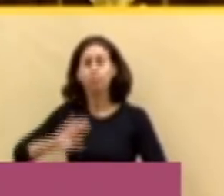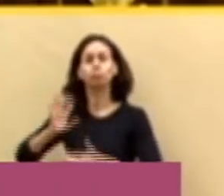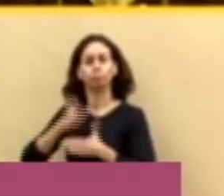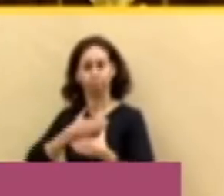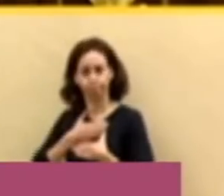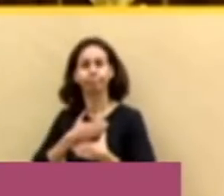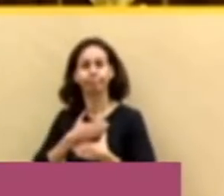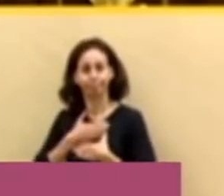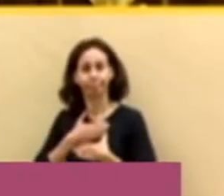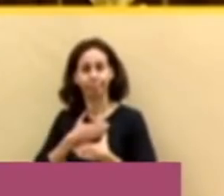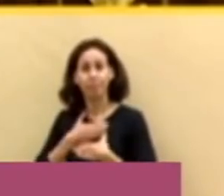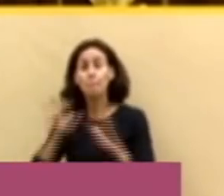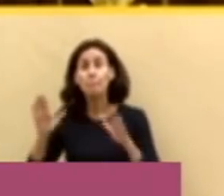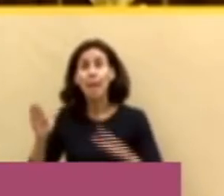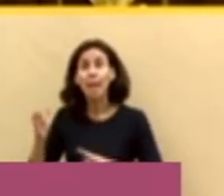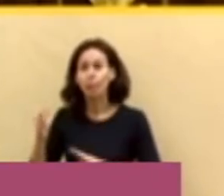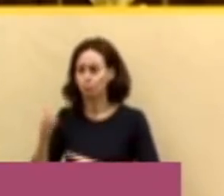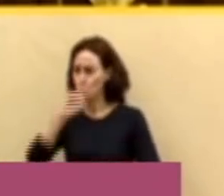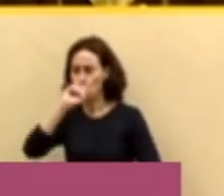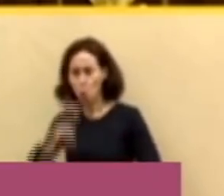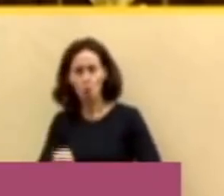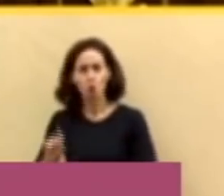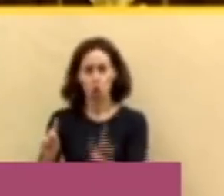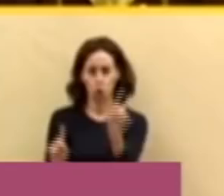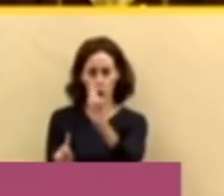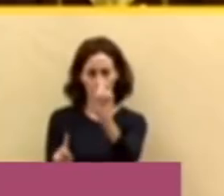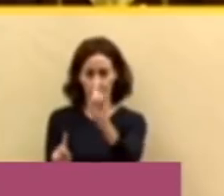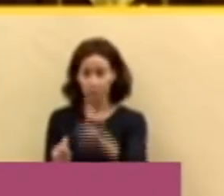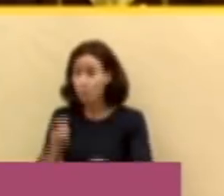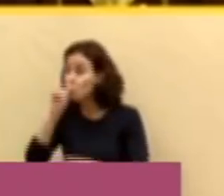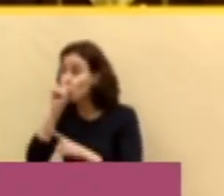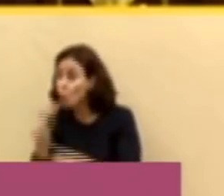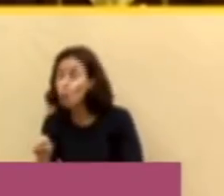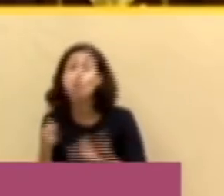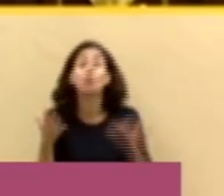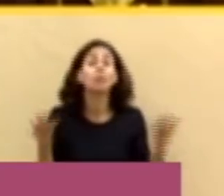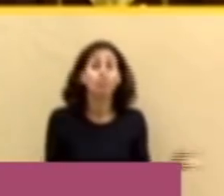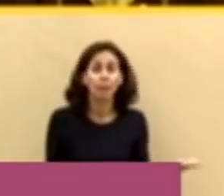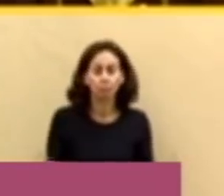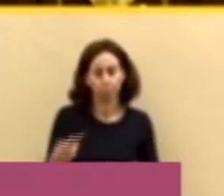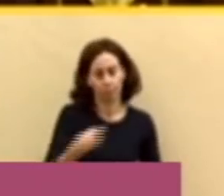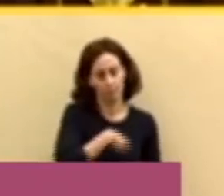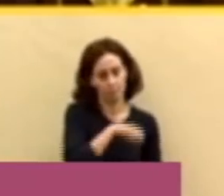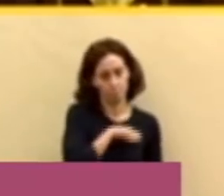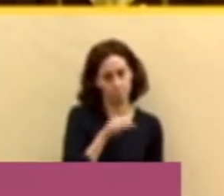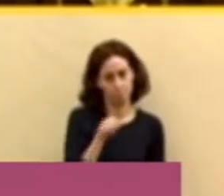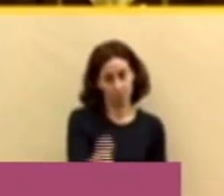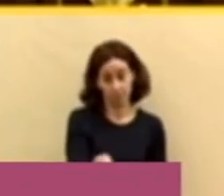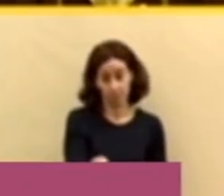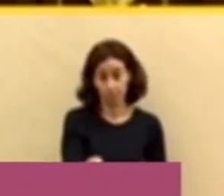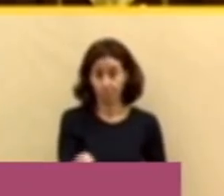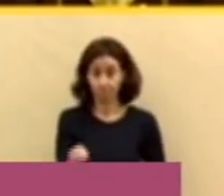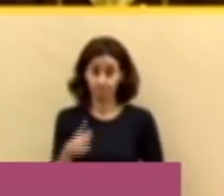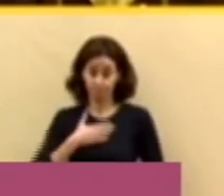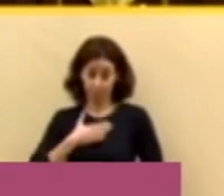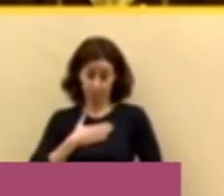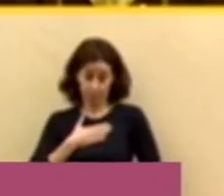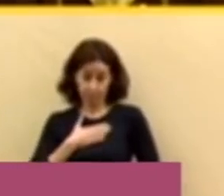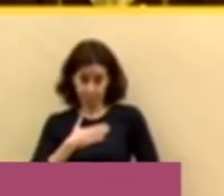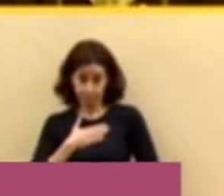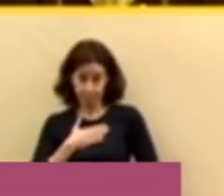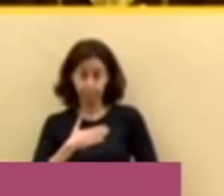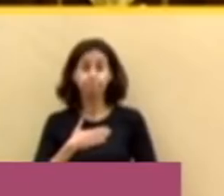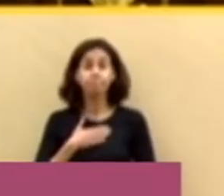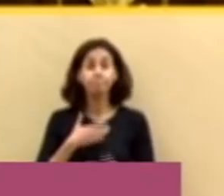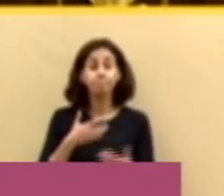es nuestra patria. Nuestra patria es España. Y por nuestra patria, este partido que usted conoce bien y que a usted le